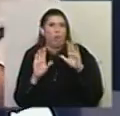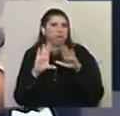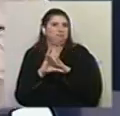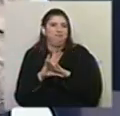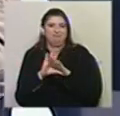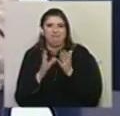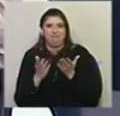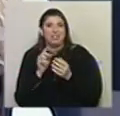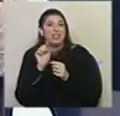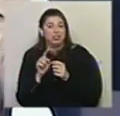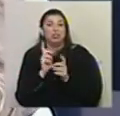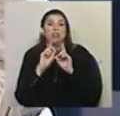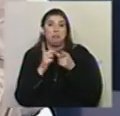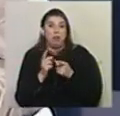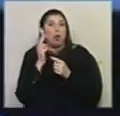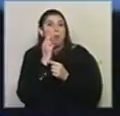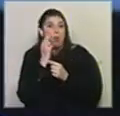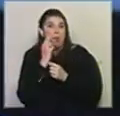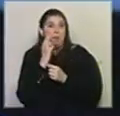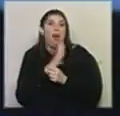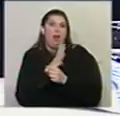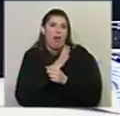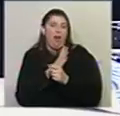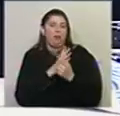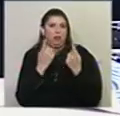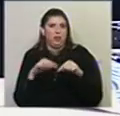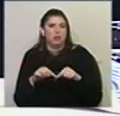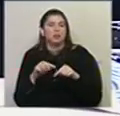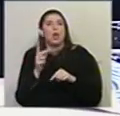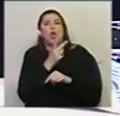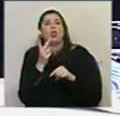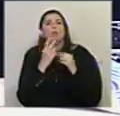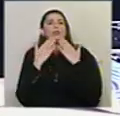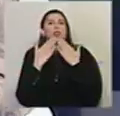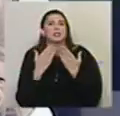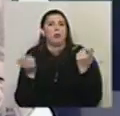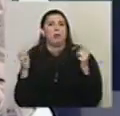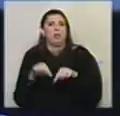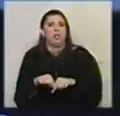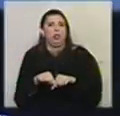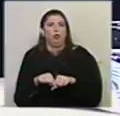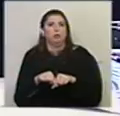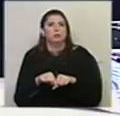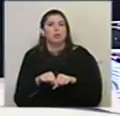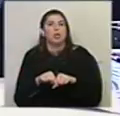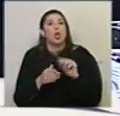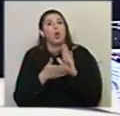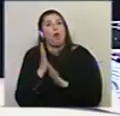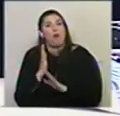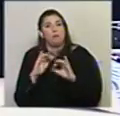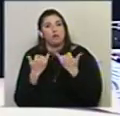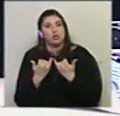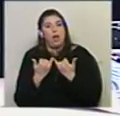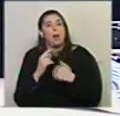parte también del problema que hay que, que hay que enfrentar. Señores, gracias a los dos por haber venido. A ustedes. Muchas gracias a ustedes. Señores, nos vamos.